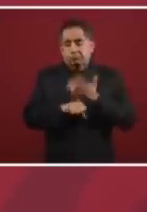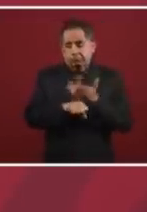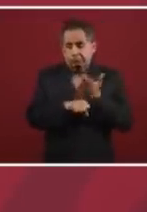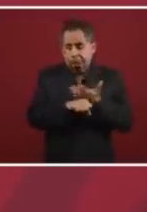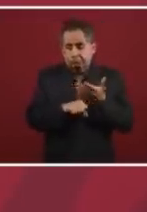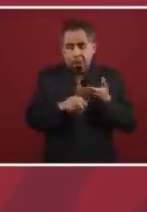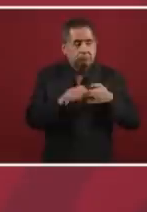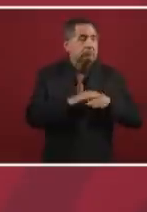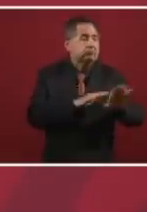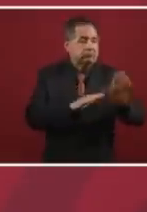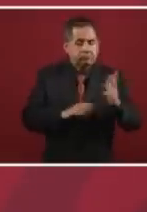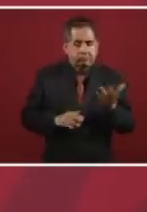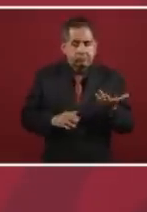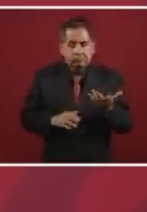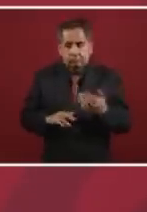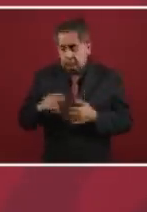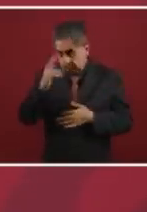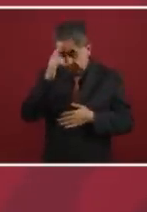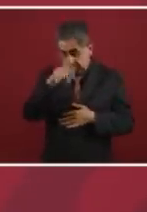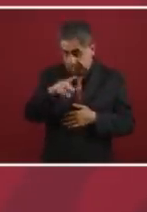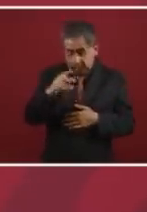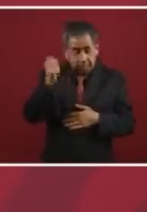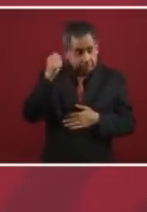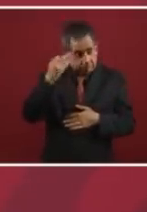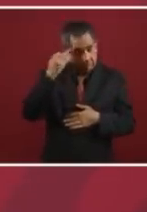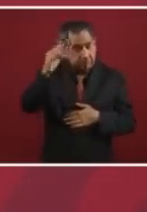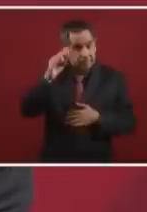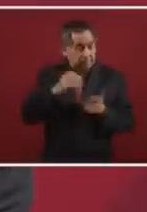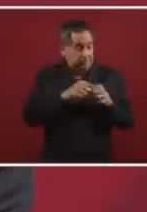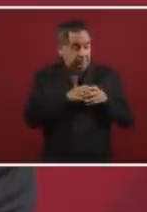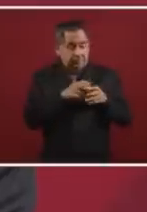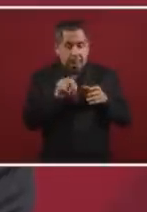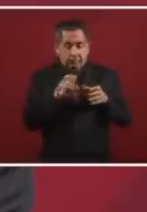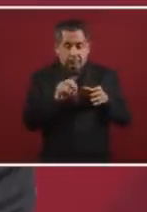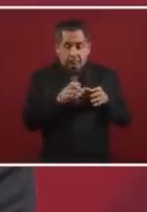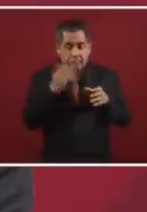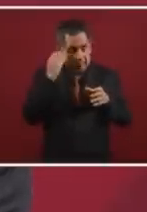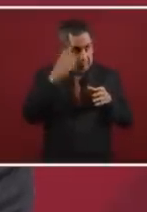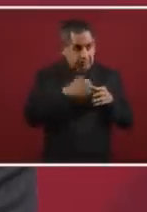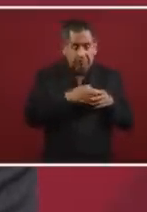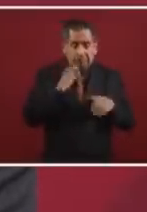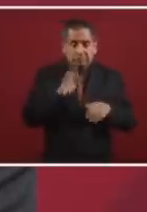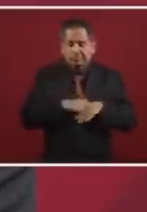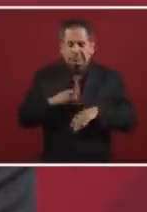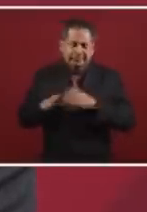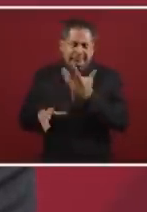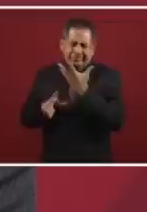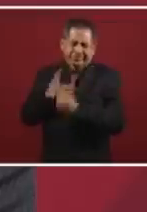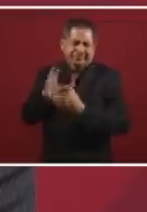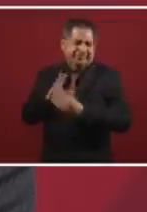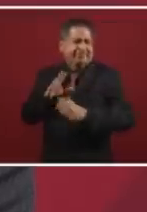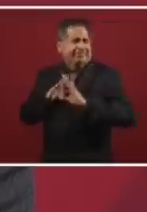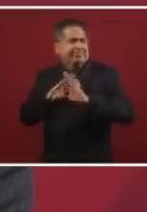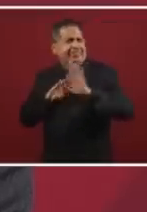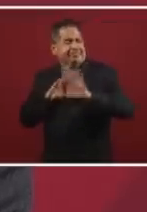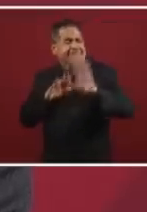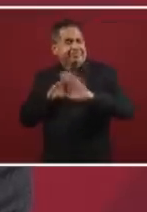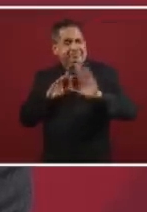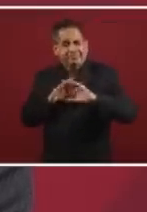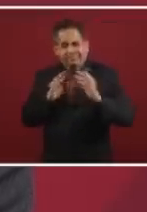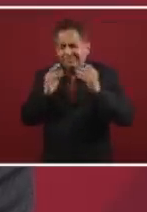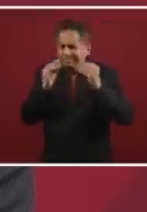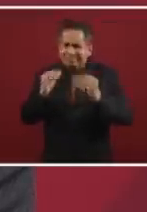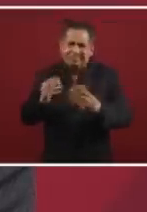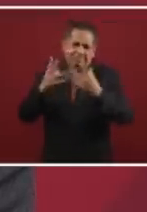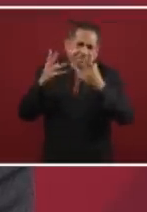no olvidemos que en el período neoliberal es el periodo de mayor migración en